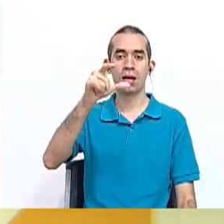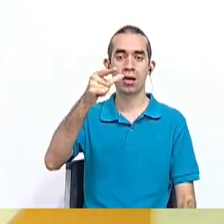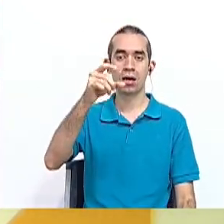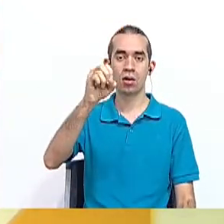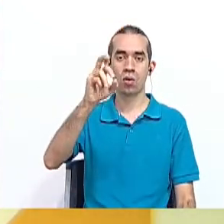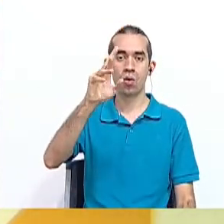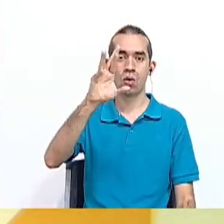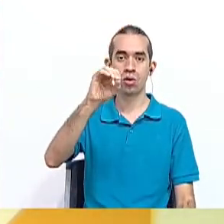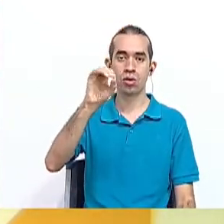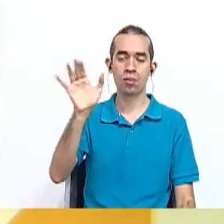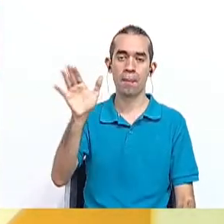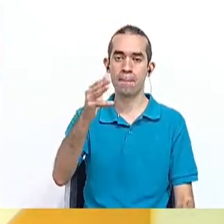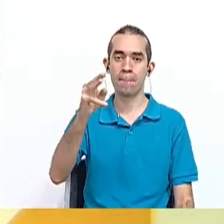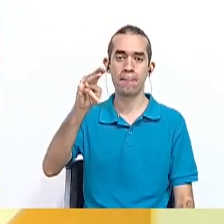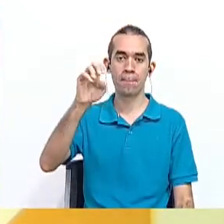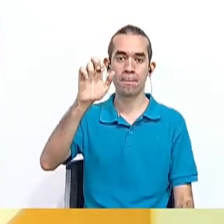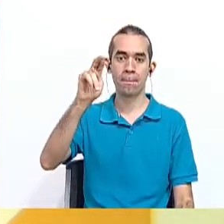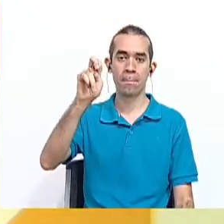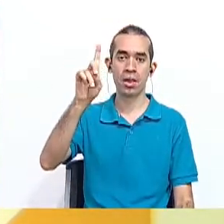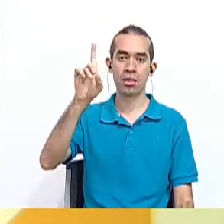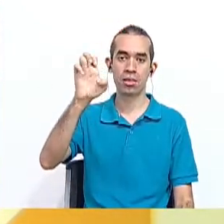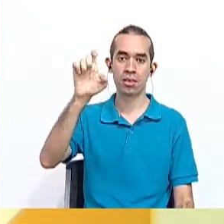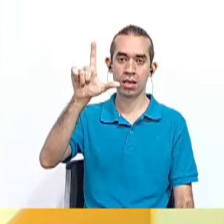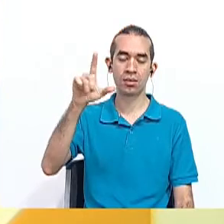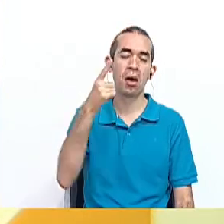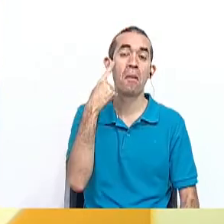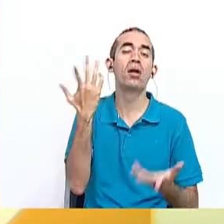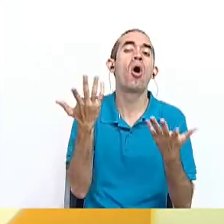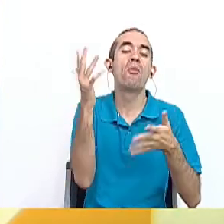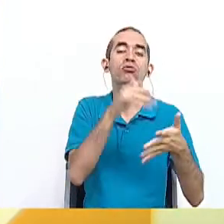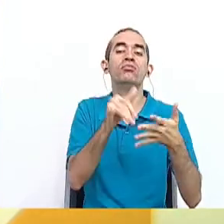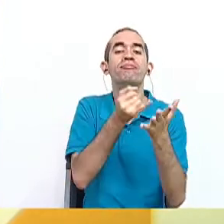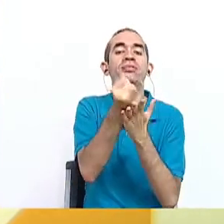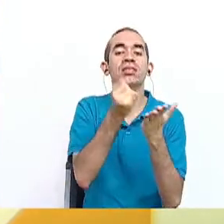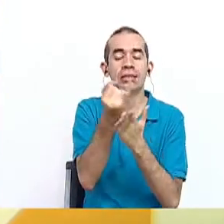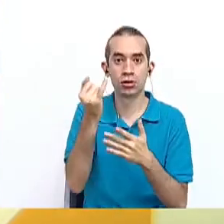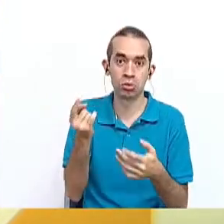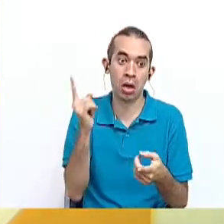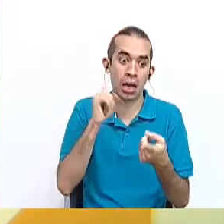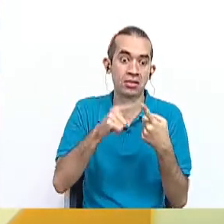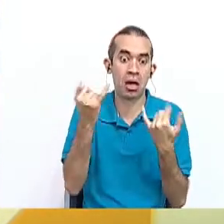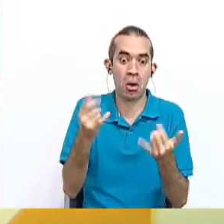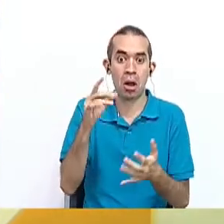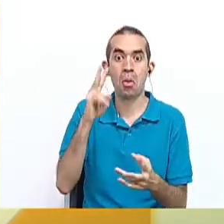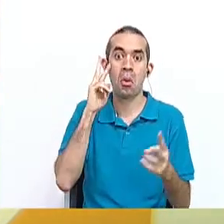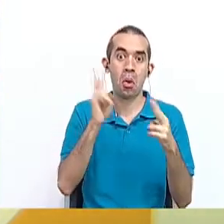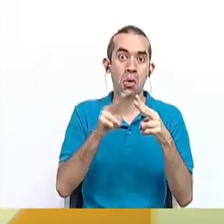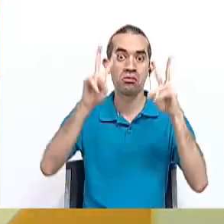un poquito sobre el estudio que él hizo para conocer lo que tenemos hoy sobre genética.